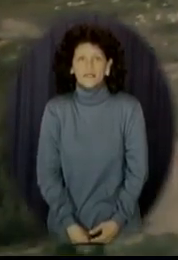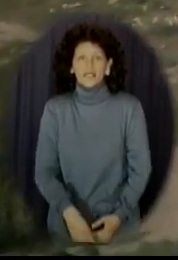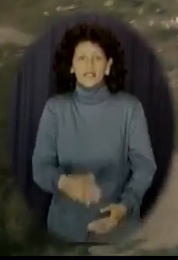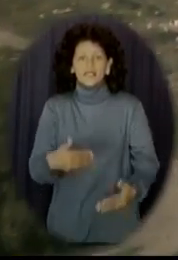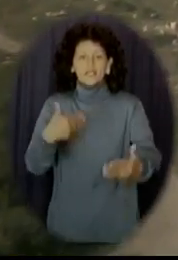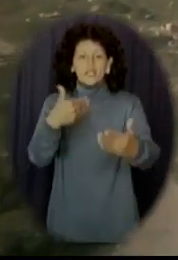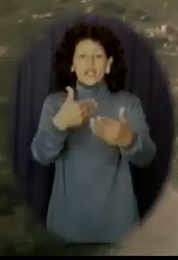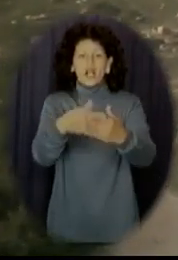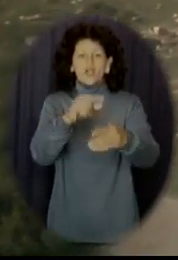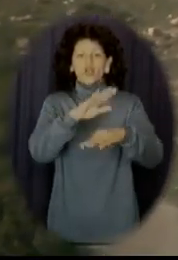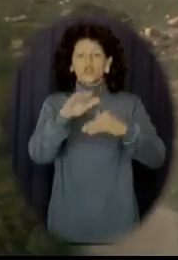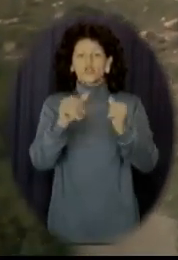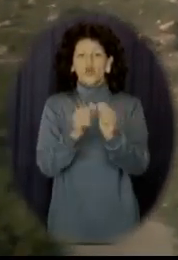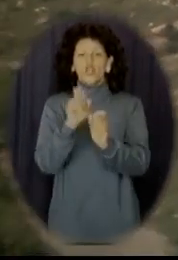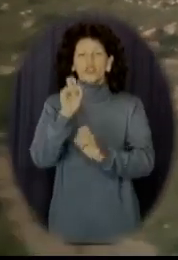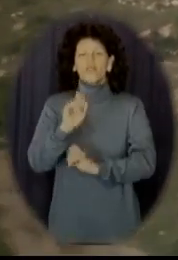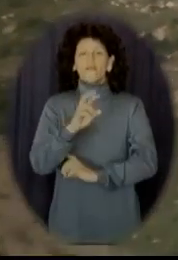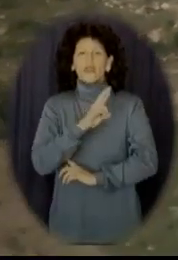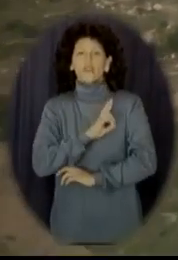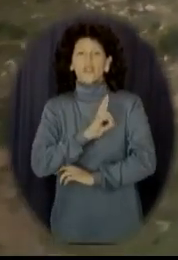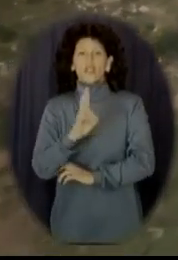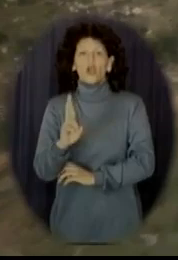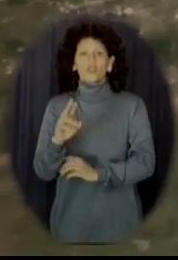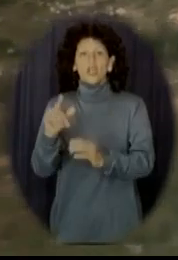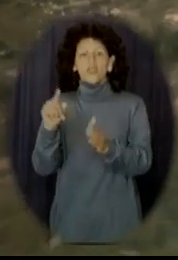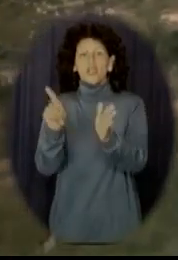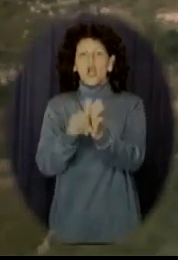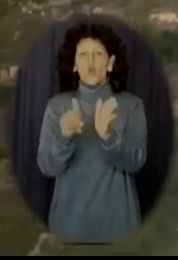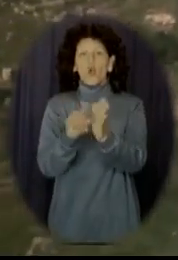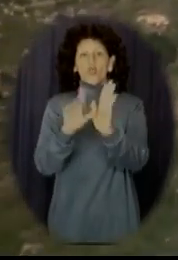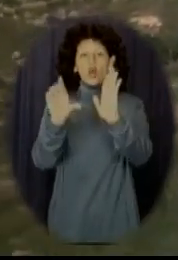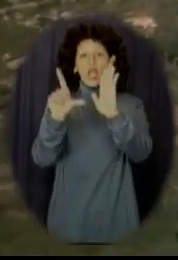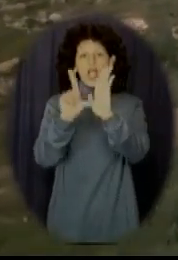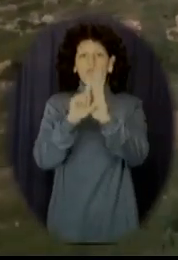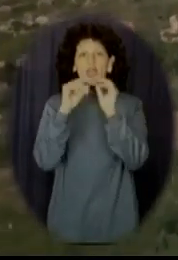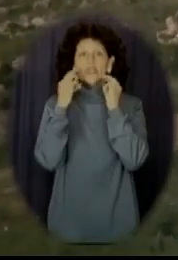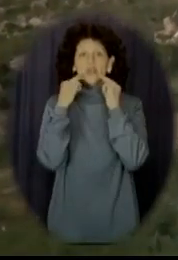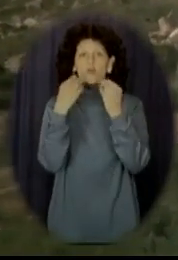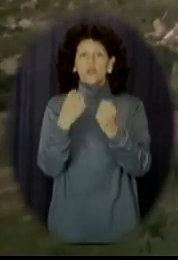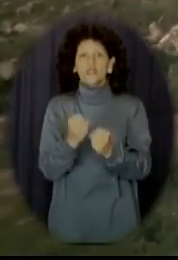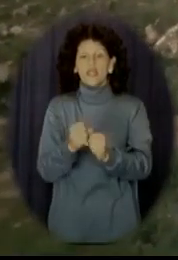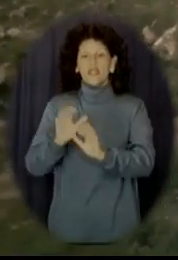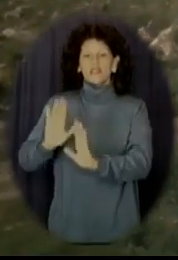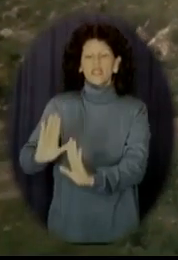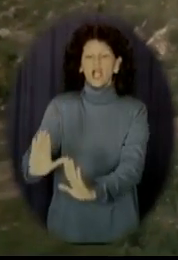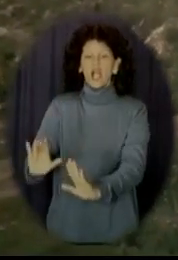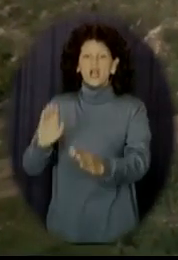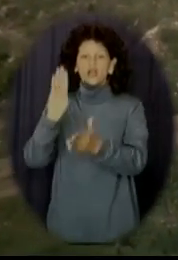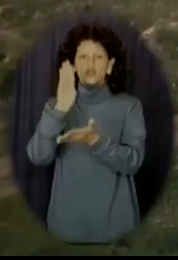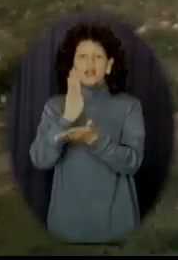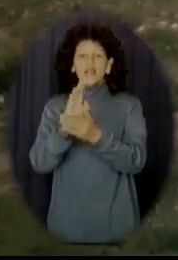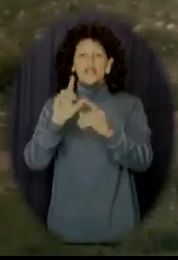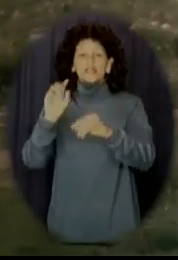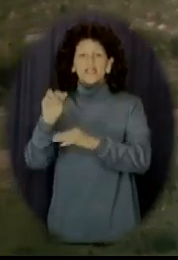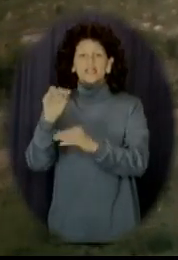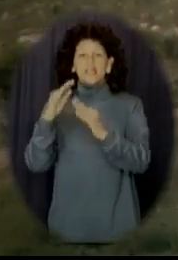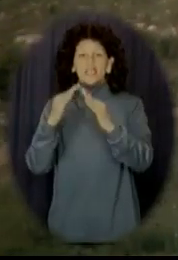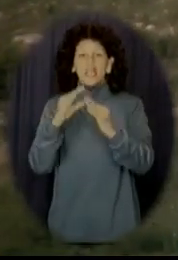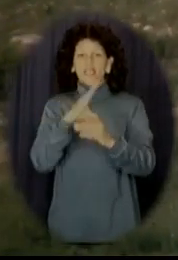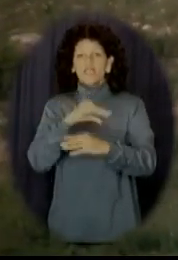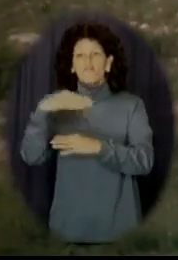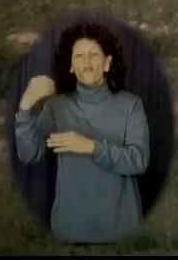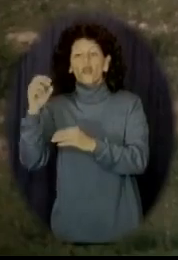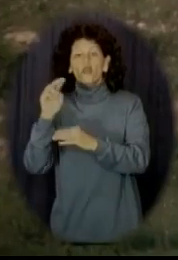Y habiendo cumplido sus deberes religiosos de acuerdo a la ley de Moisés, abandonaron Jerusalén y regresaron a Nazaret.